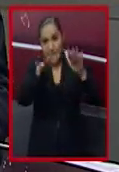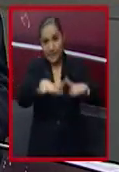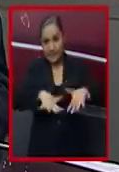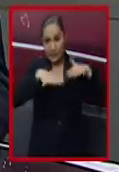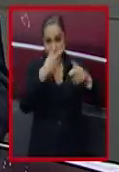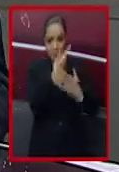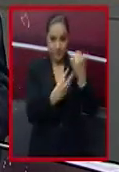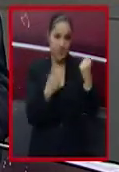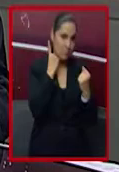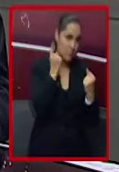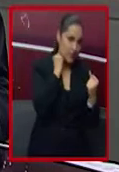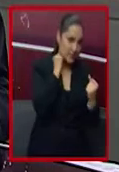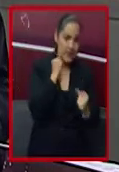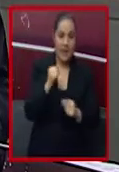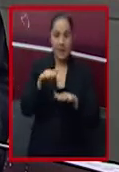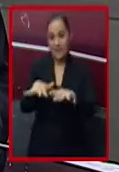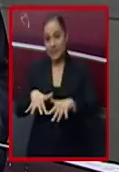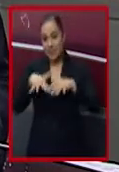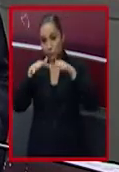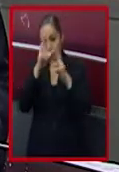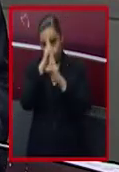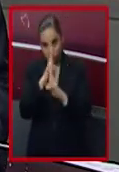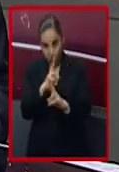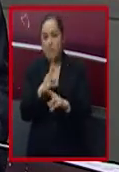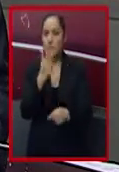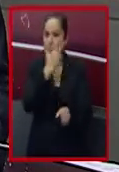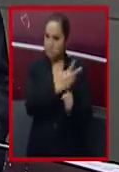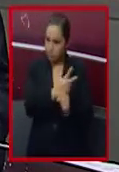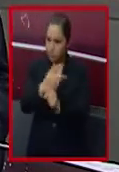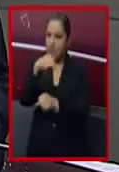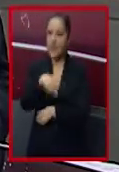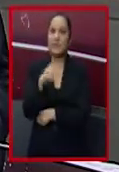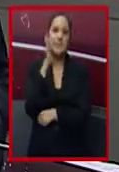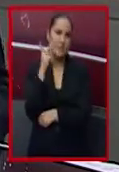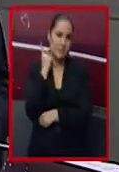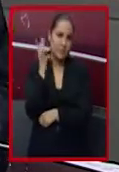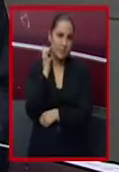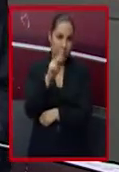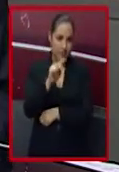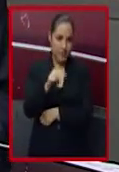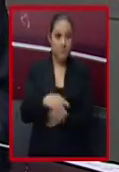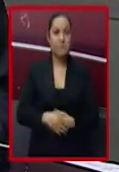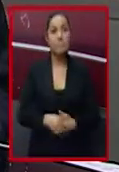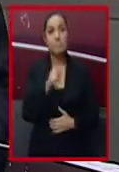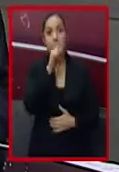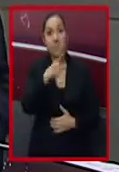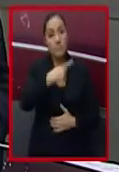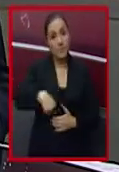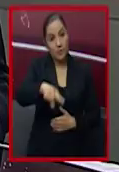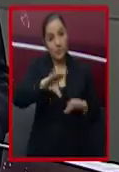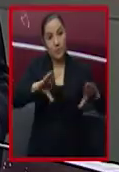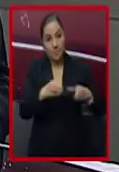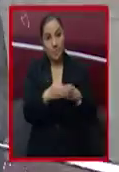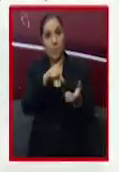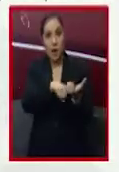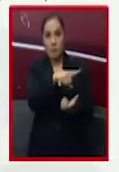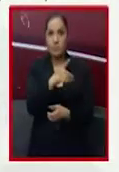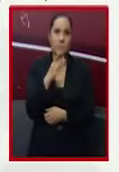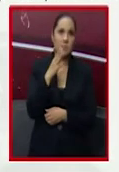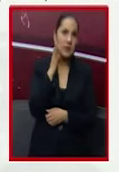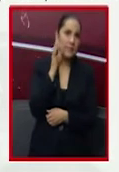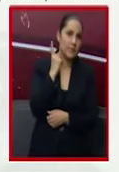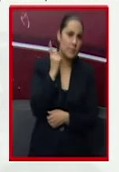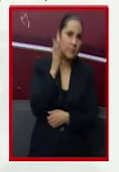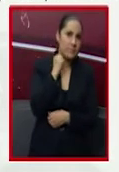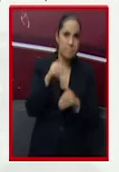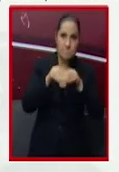de televisión, el canal del Congreso. Y el presidente del Senado de la República, además de citar a sesión de Congreso General, también cita con fundamento en lo que